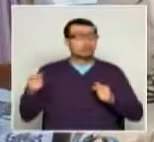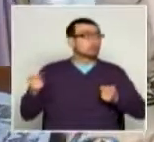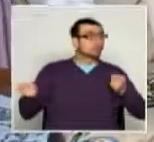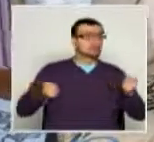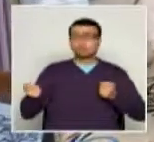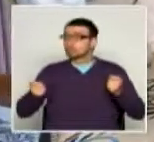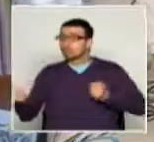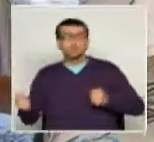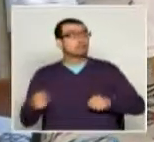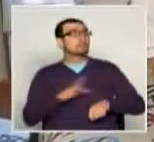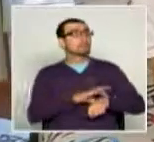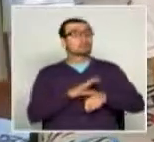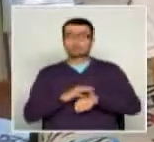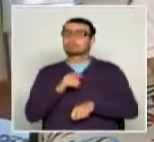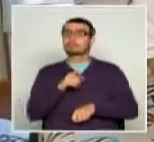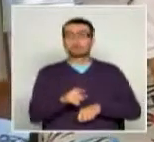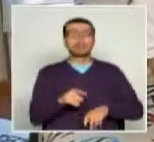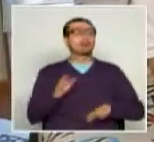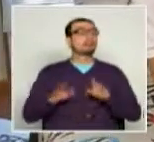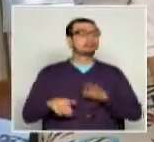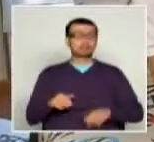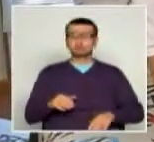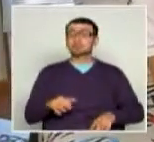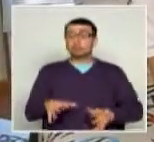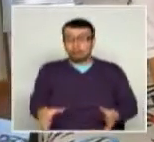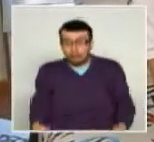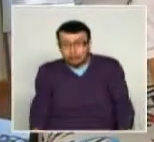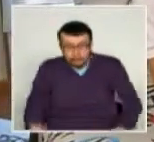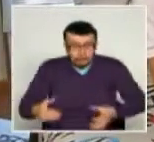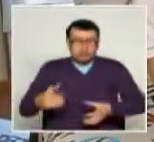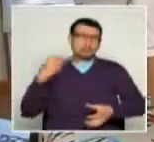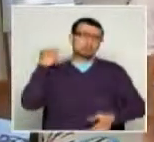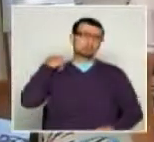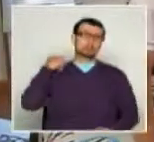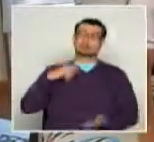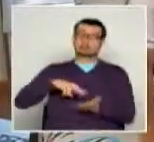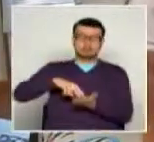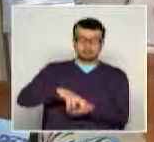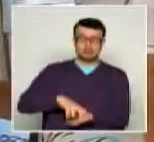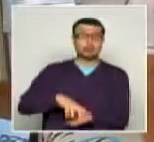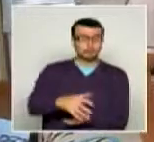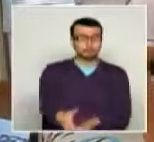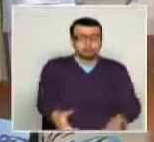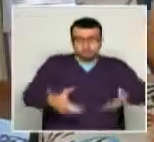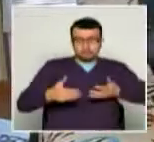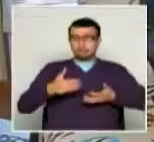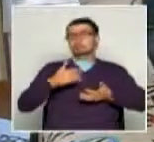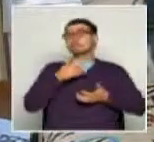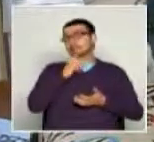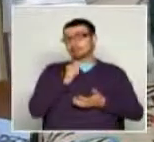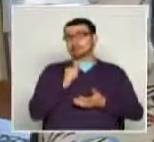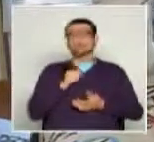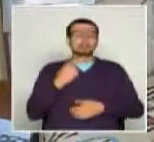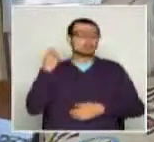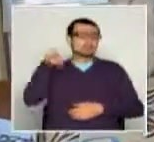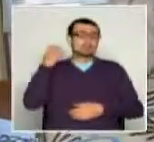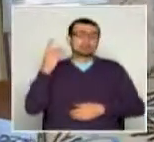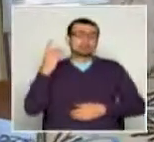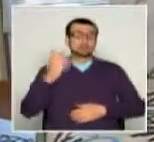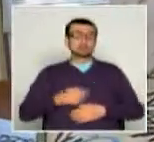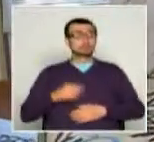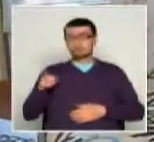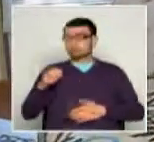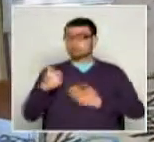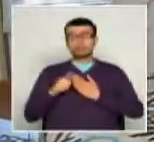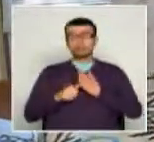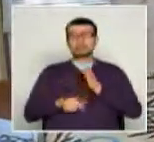tantos médicos acá, él se ha agachado mal. Y eso genera cierto dolor. Ahora, siéntate acá, José, por favor. Estos programas son sin